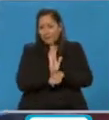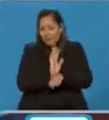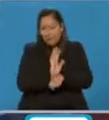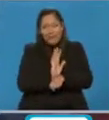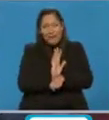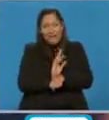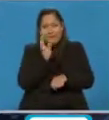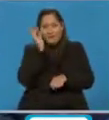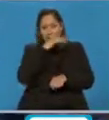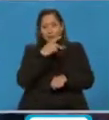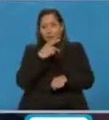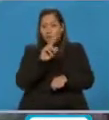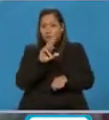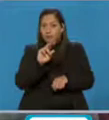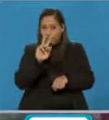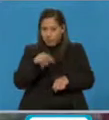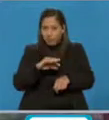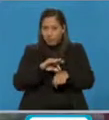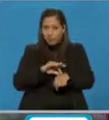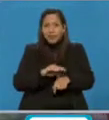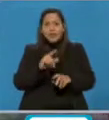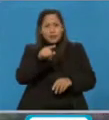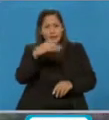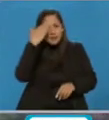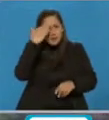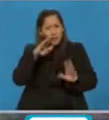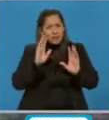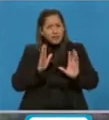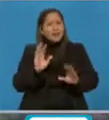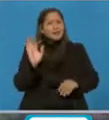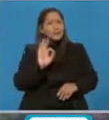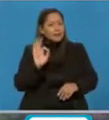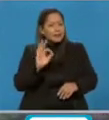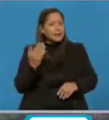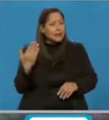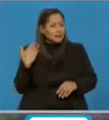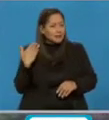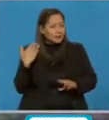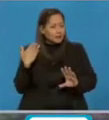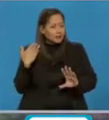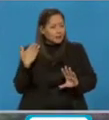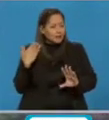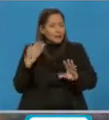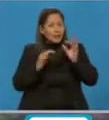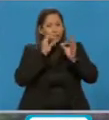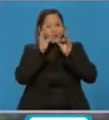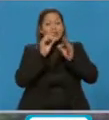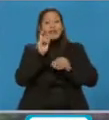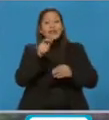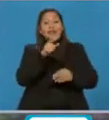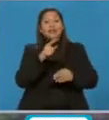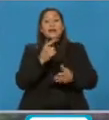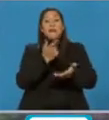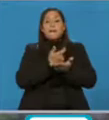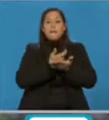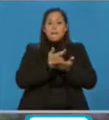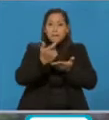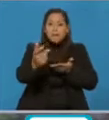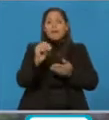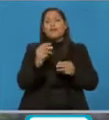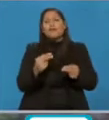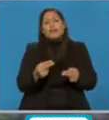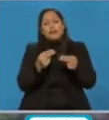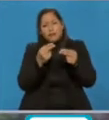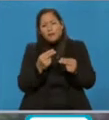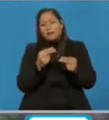película, pero sí es real. Seguramente habrán escuchado ya alguna vez, más recientemente, sobre la posibilidad de hacer pagos y transacciones,